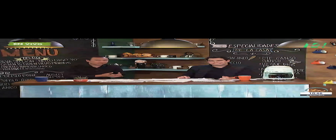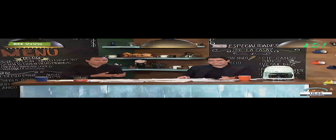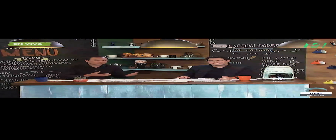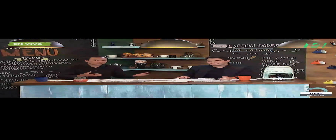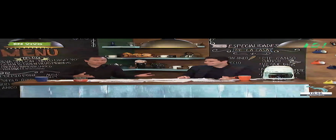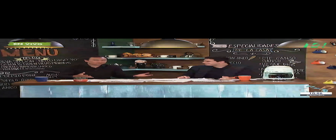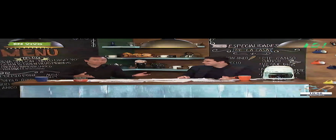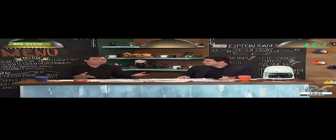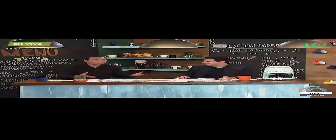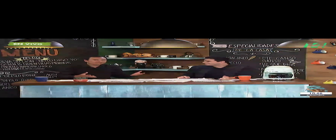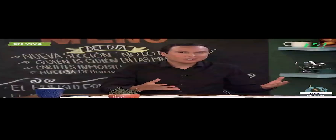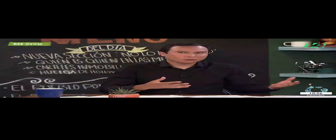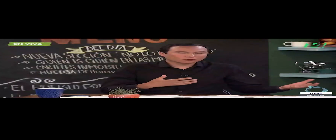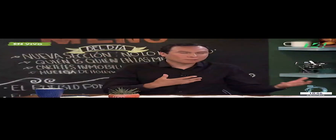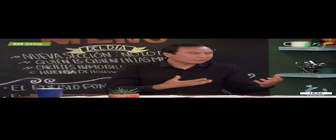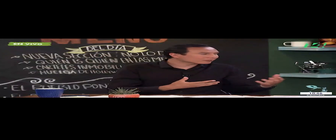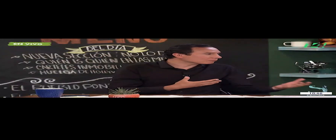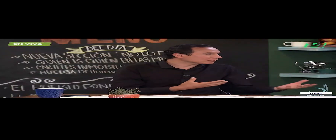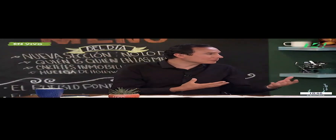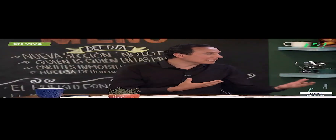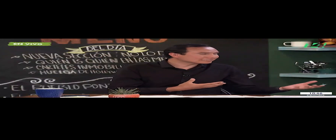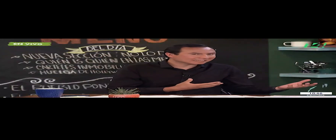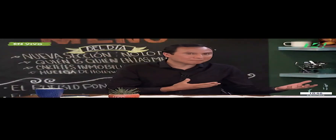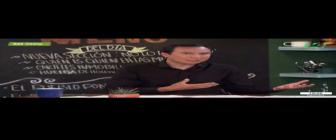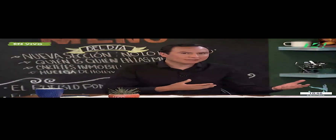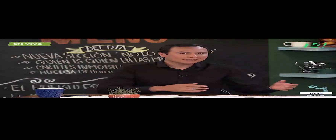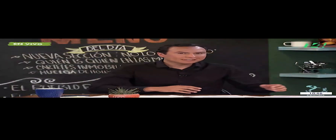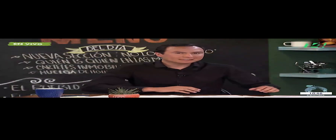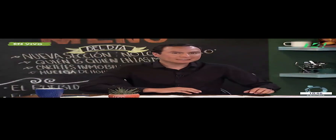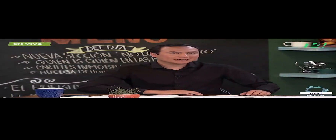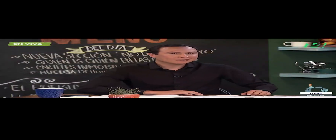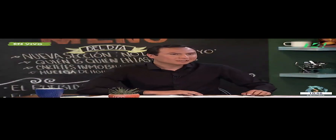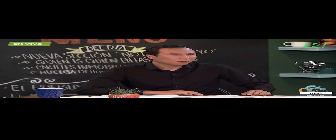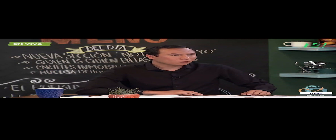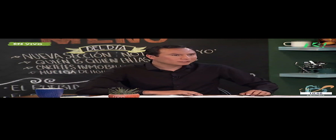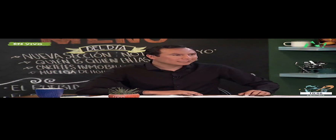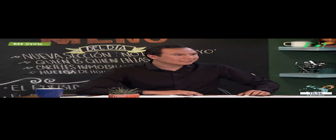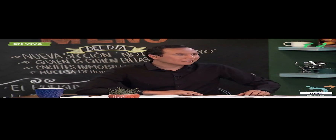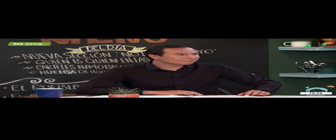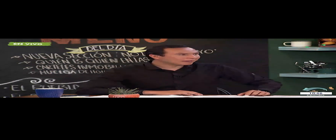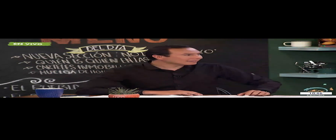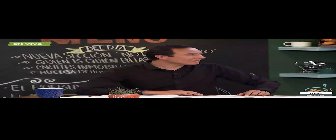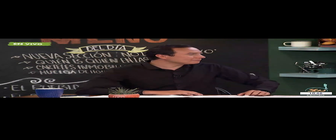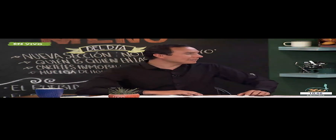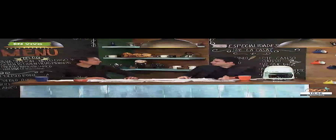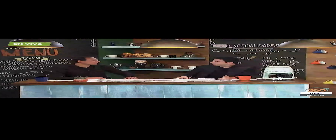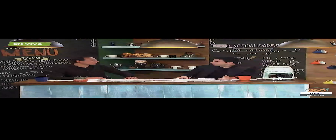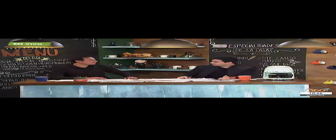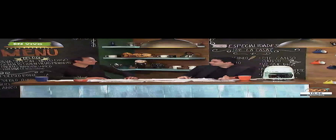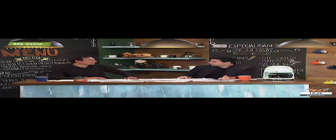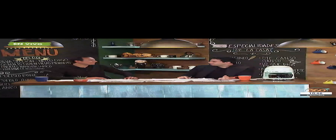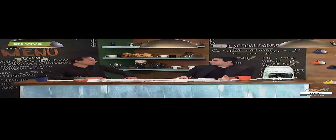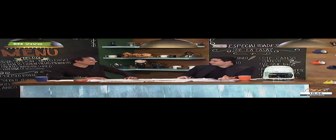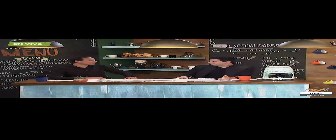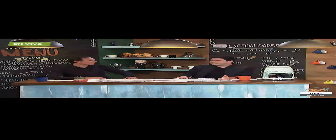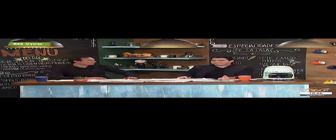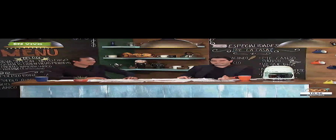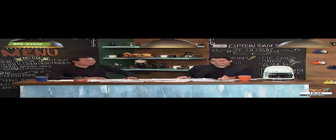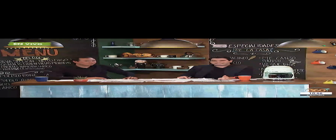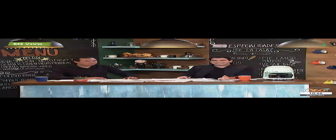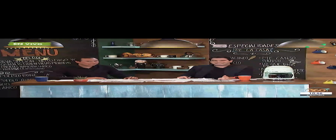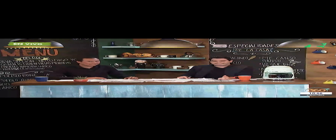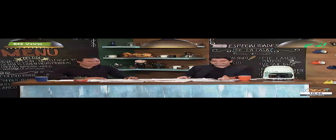la conferencia matutina como todos los días con compañeros reporteros en la charla previa claro decían Oye es que vayan amenazó al presidente